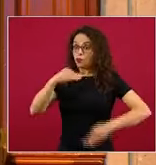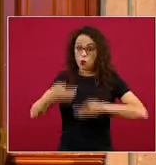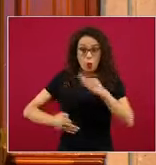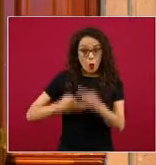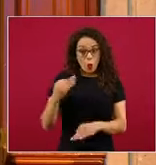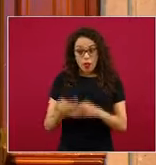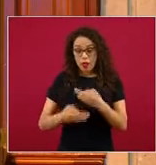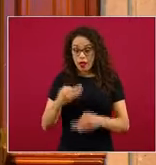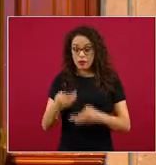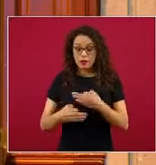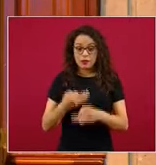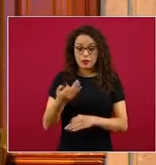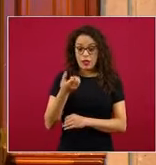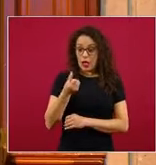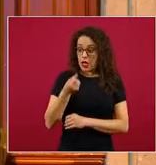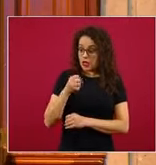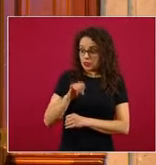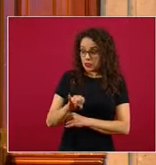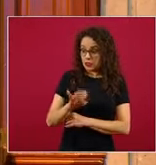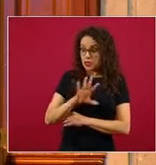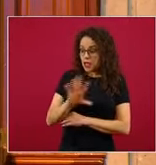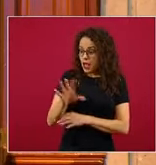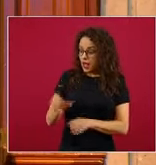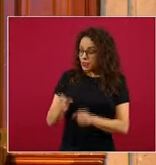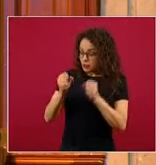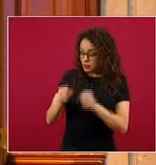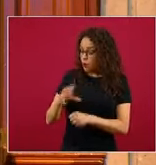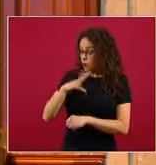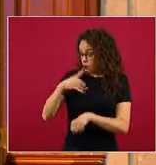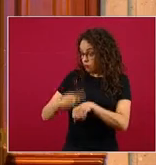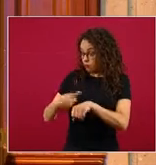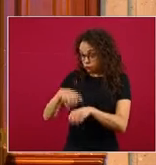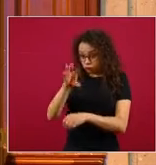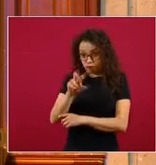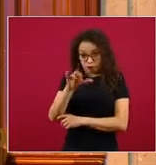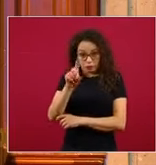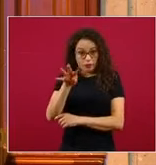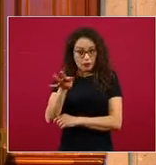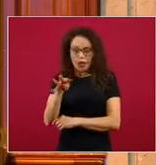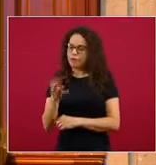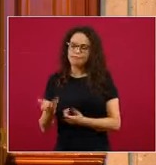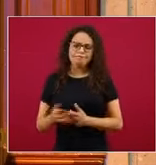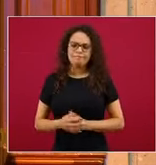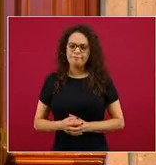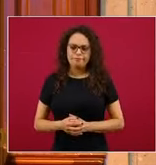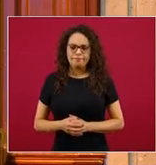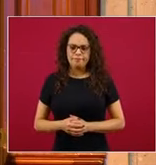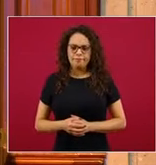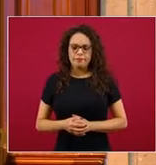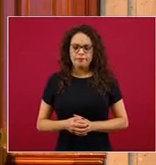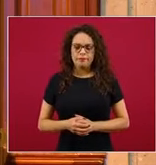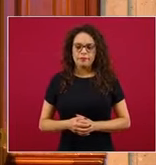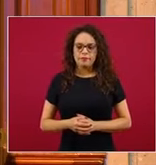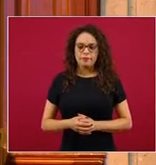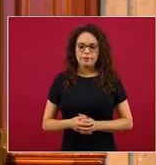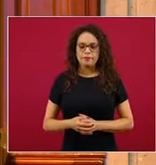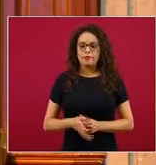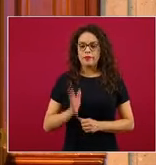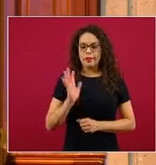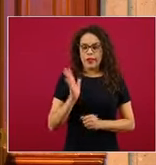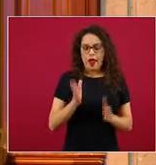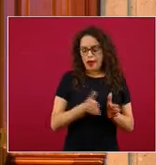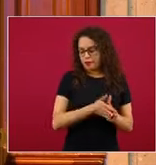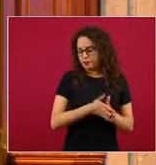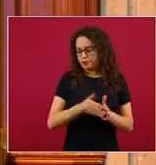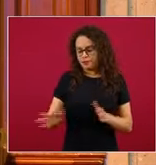necesariamente tienen o se les confirma COVID-19. Recordemos que estamos ingresando y ya tenemos algún tiempo transitando la